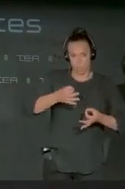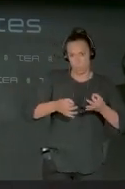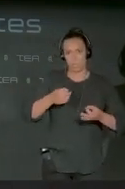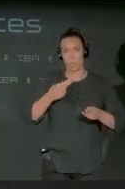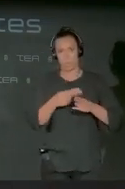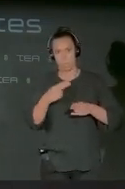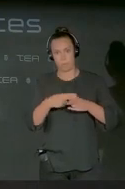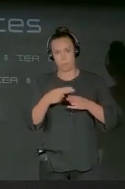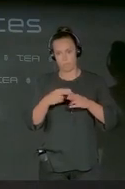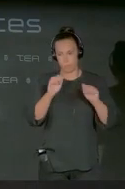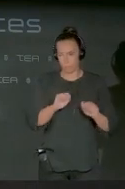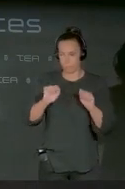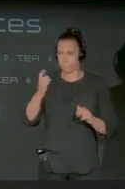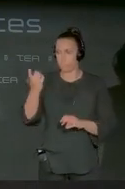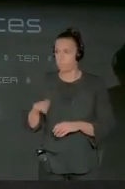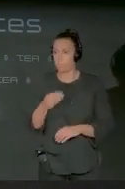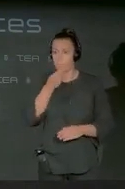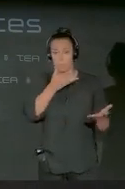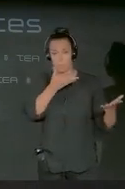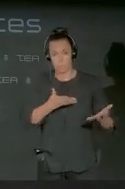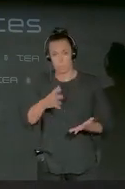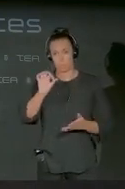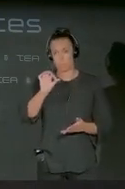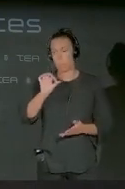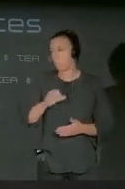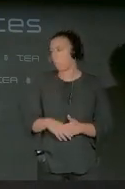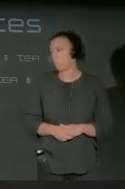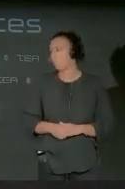nivel europeo. Pues bienvenido, Simon.